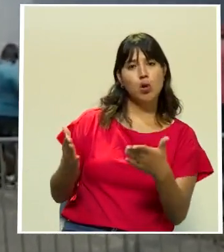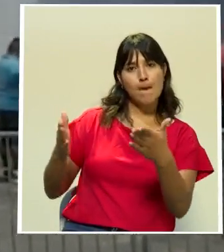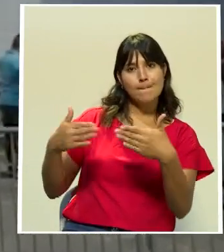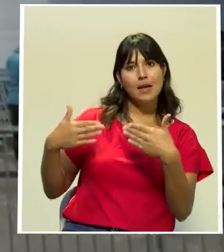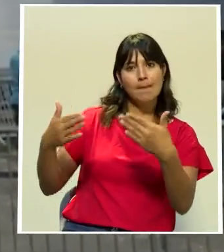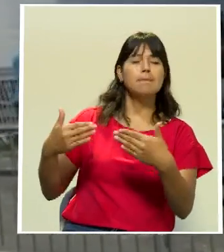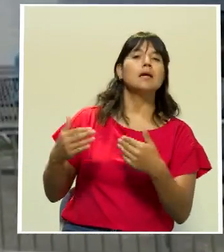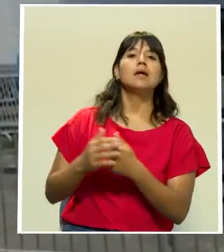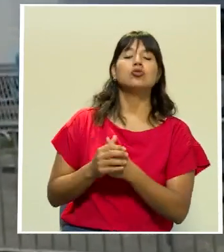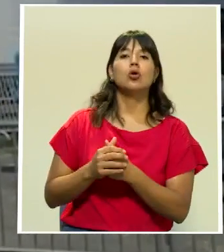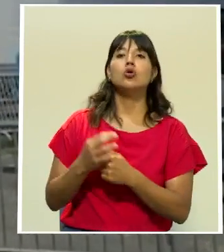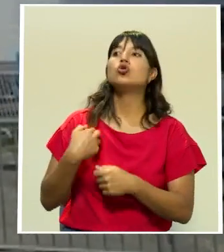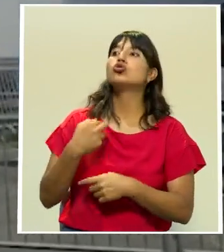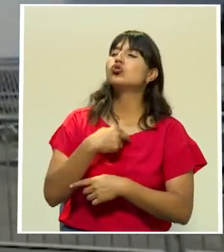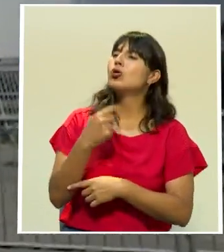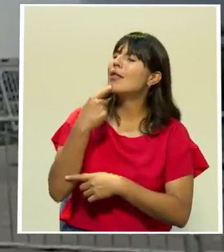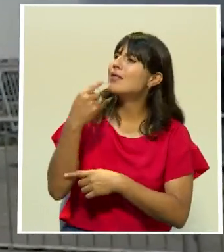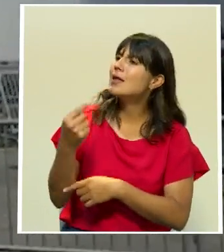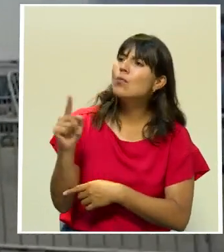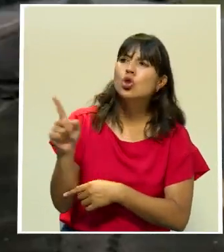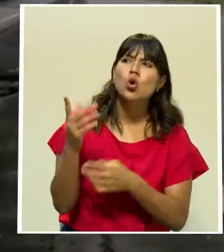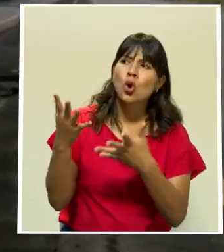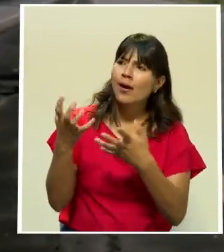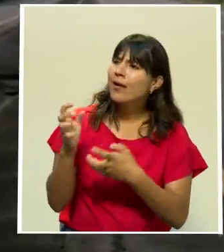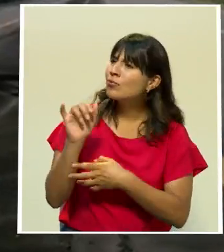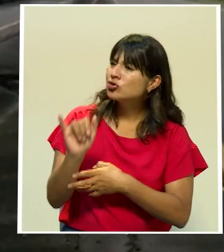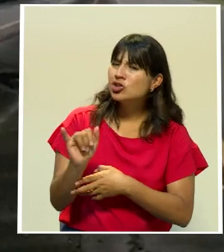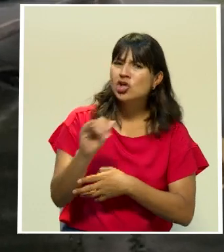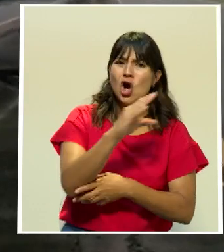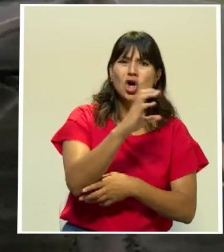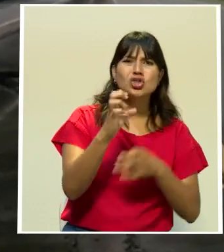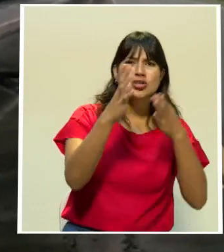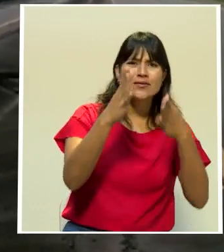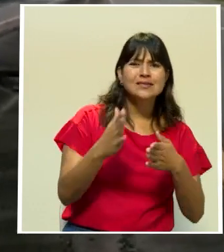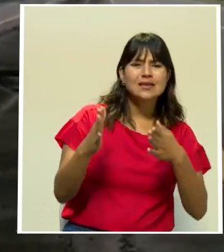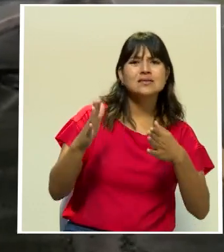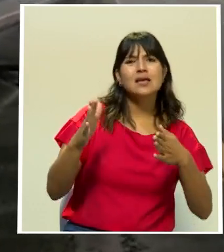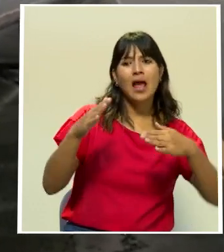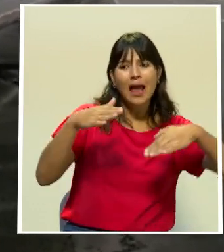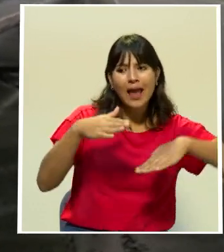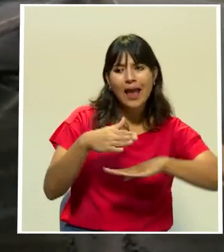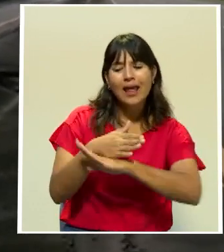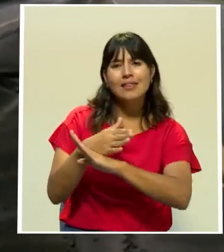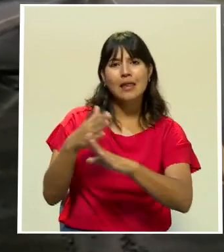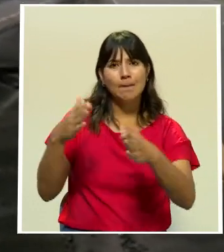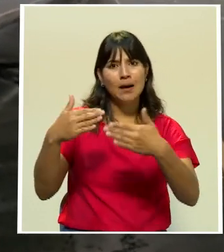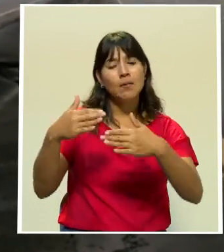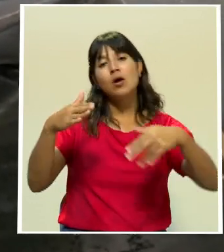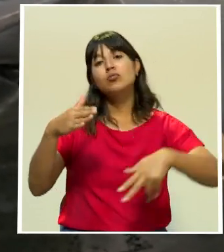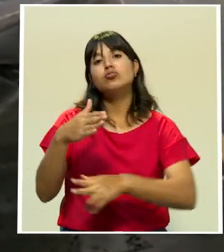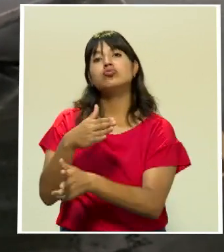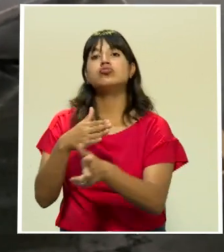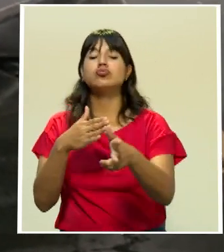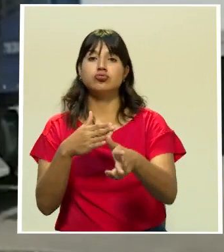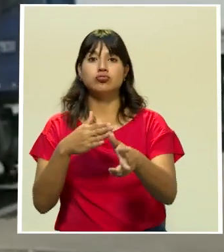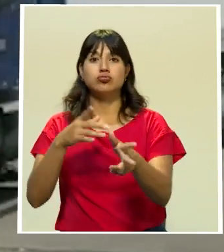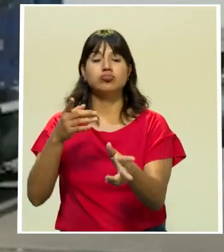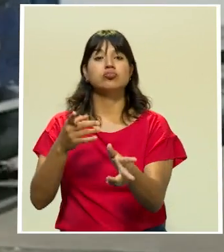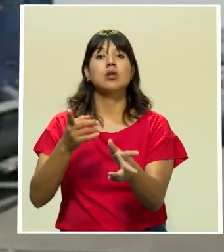enganche y desenganche se eliminara. Se eliminó el lunes por decreto, por ley. Hoy vino un